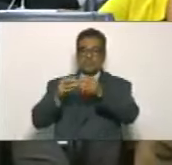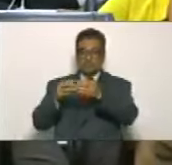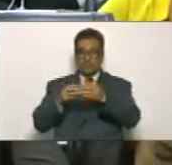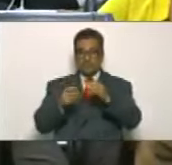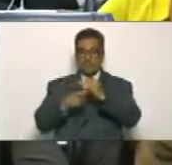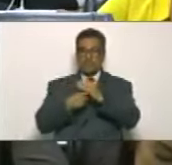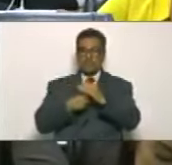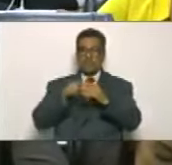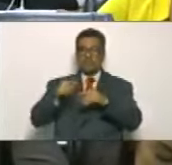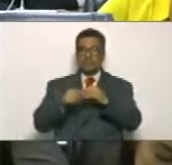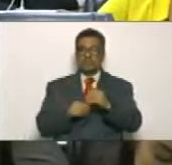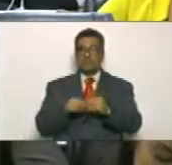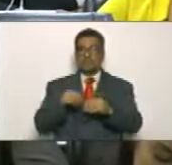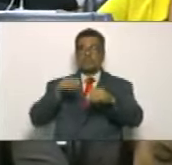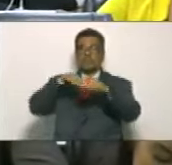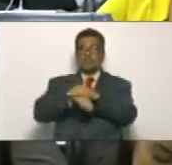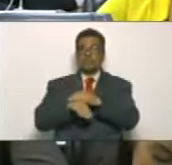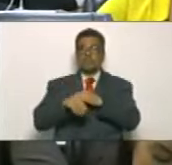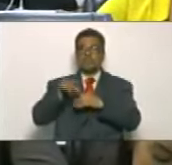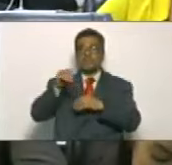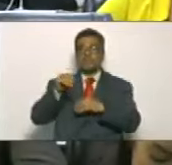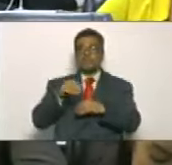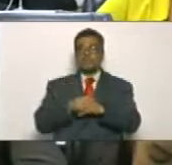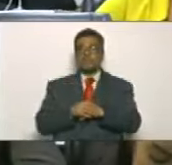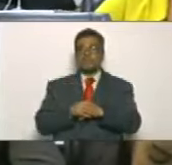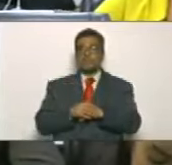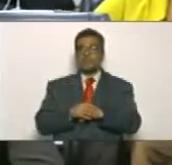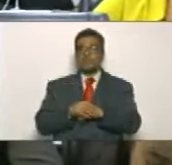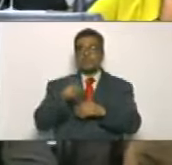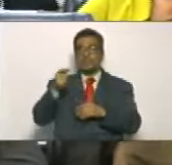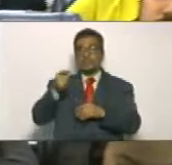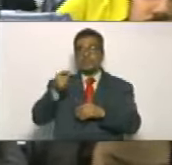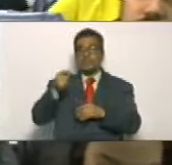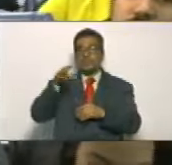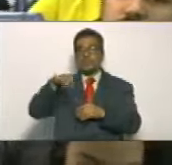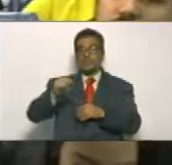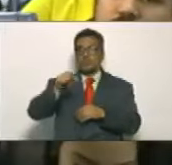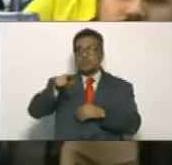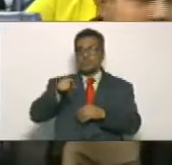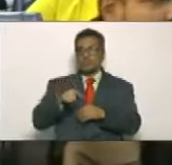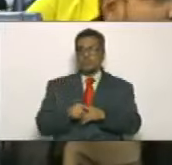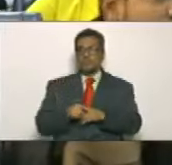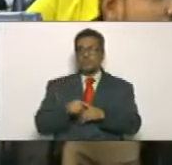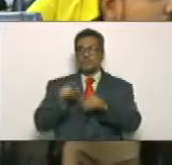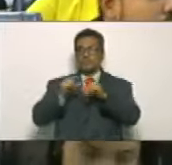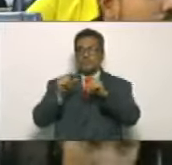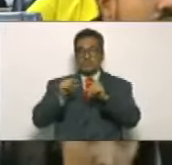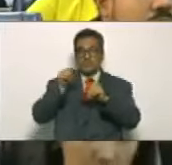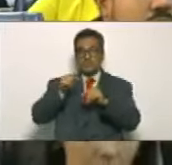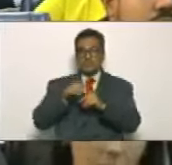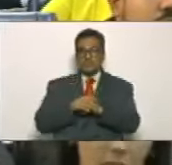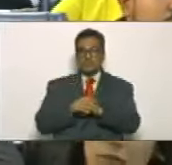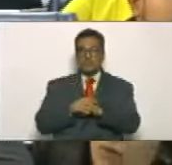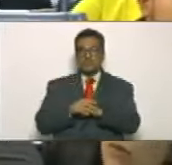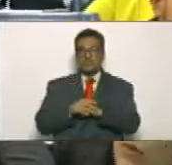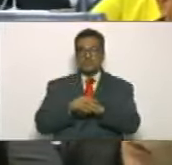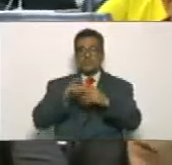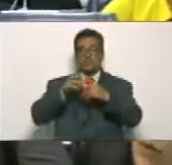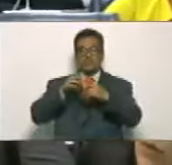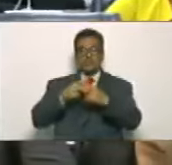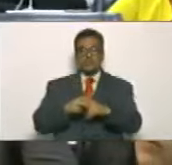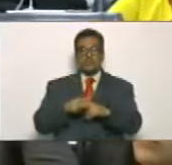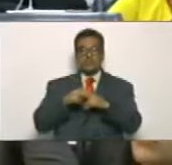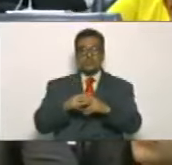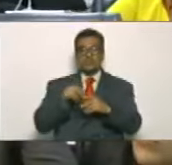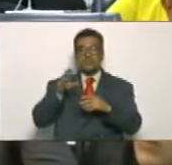no dispone la accesibilidad en cuanto a lo que es el costo y la calidad precisamente de esas herramientas